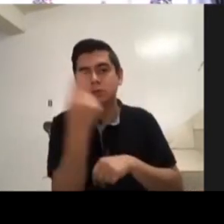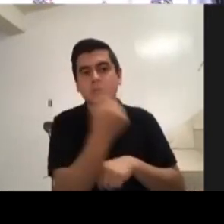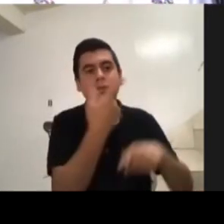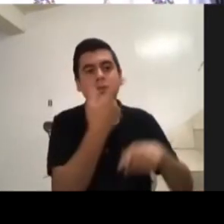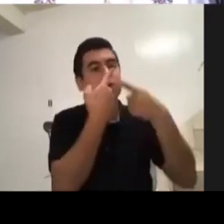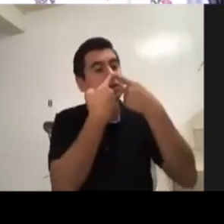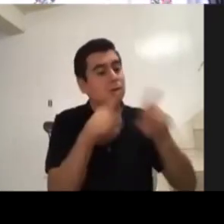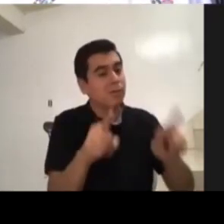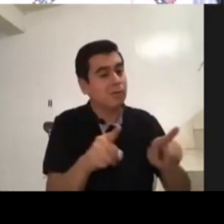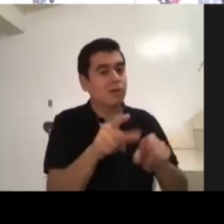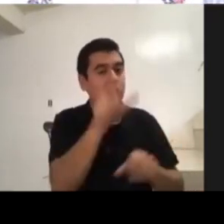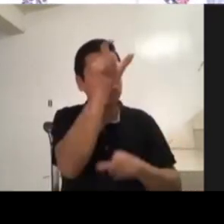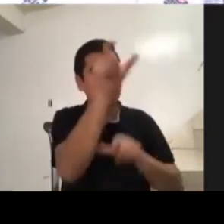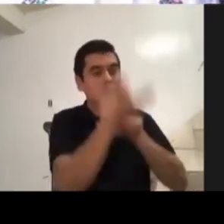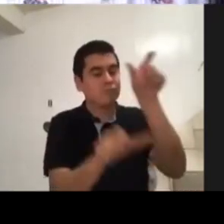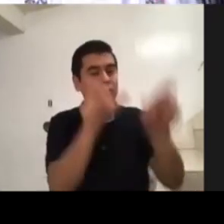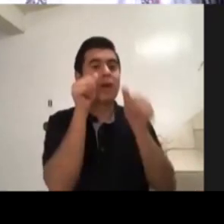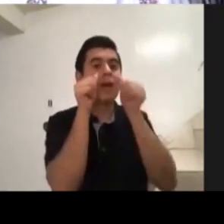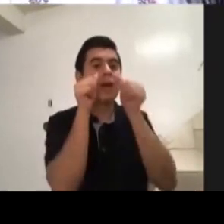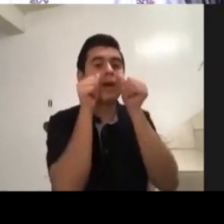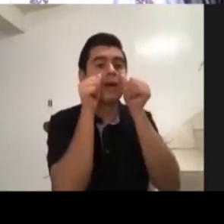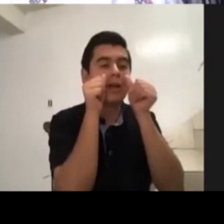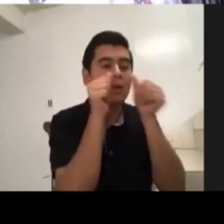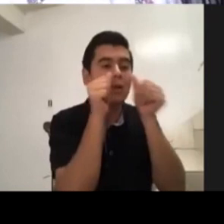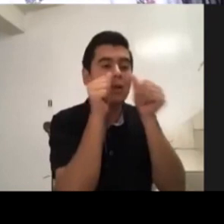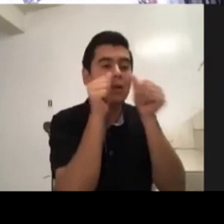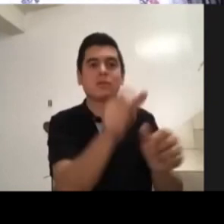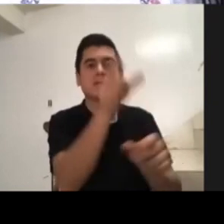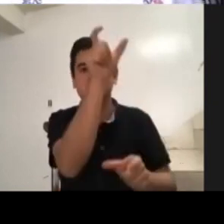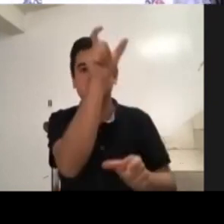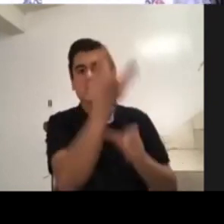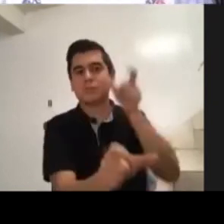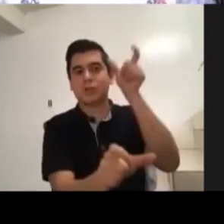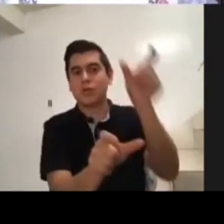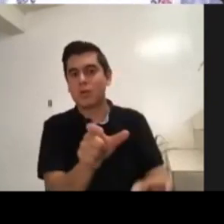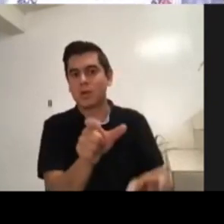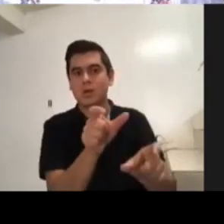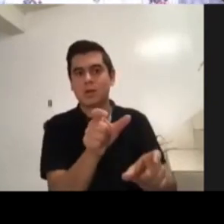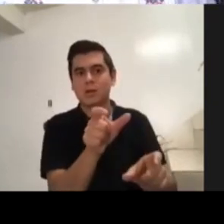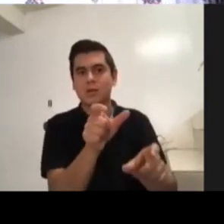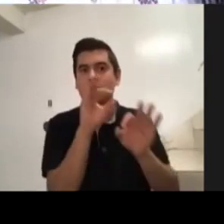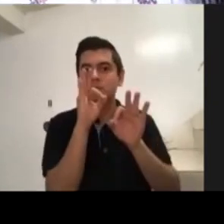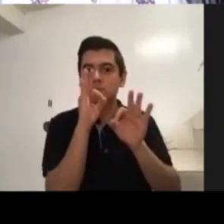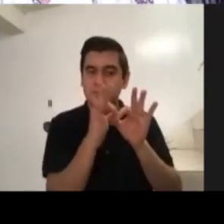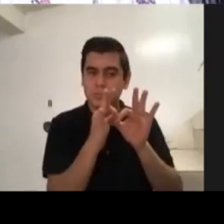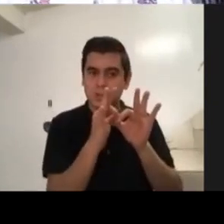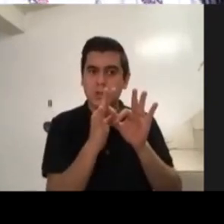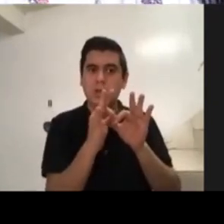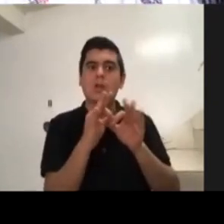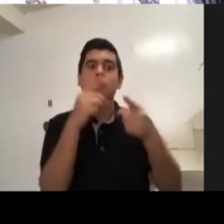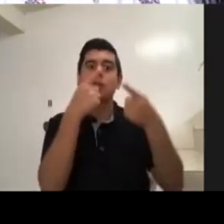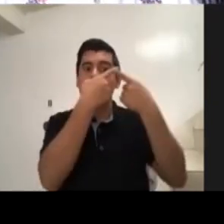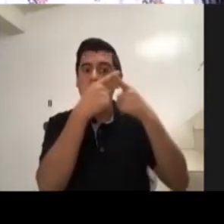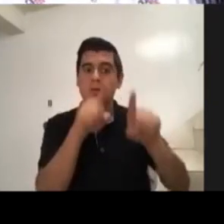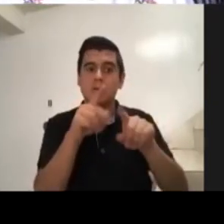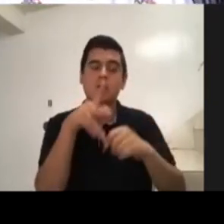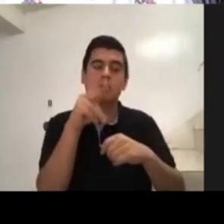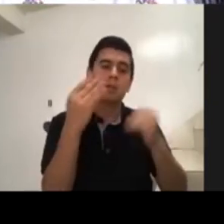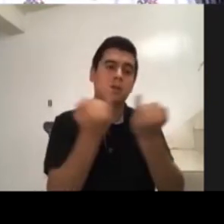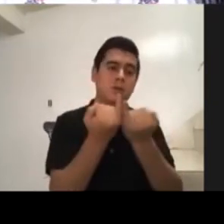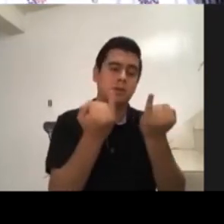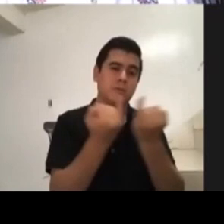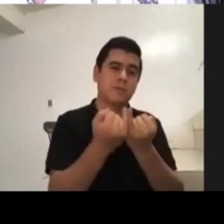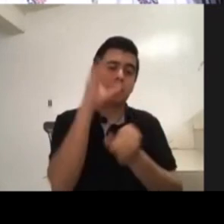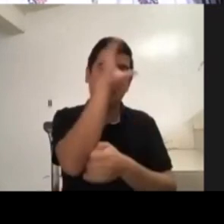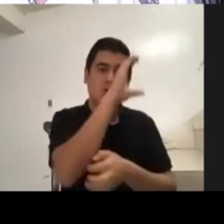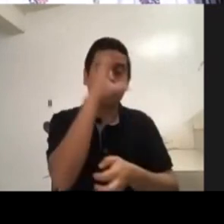atención específica y atención que tiene que ser diversa, tanto a la diversidad cultural y lingüística como